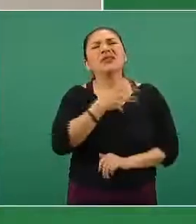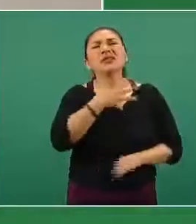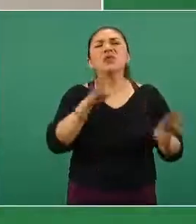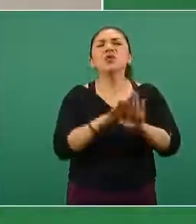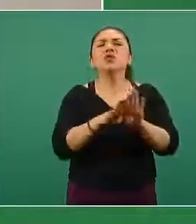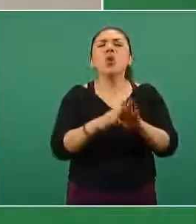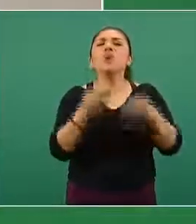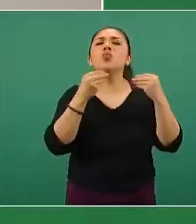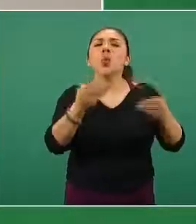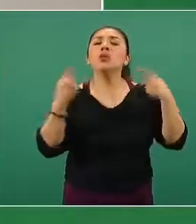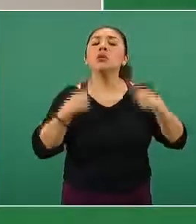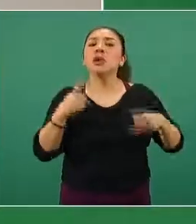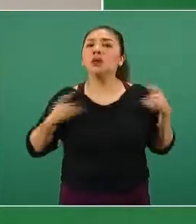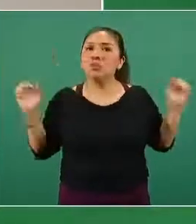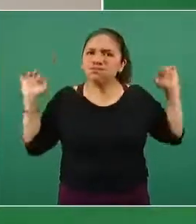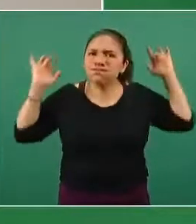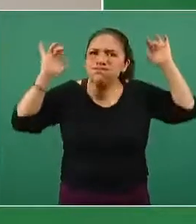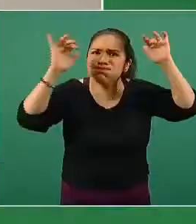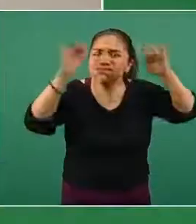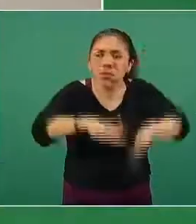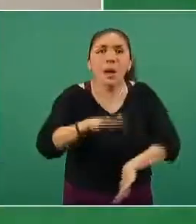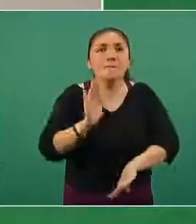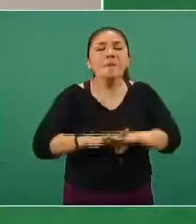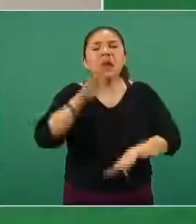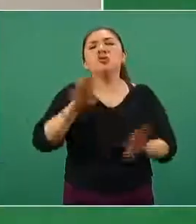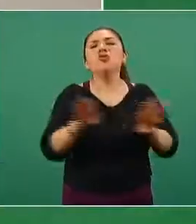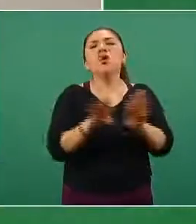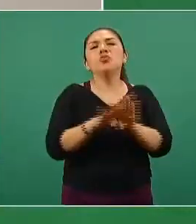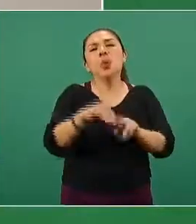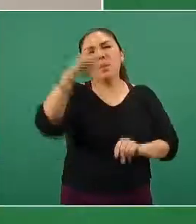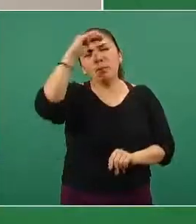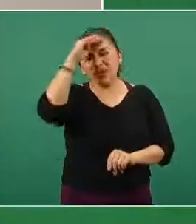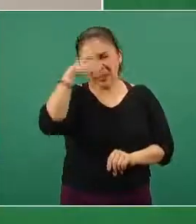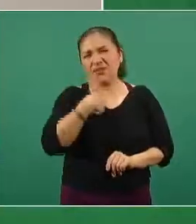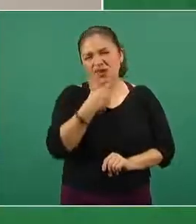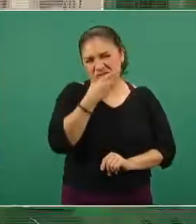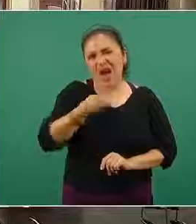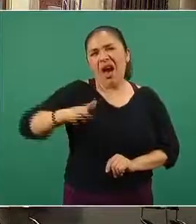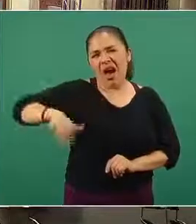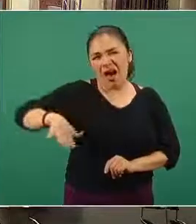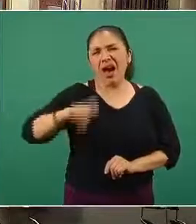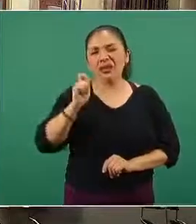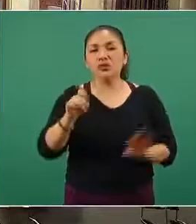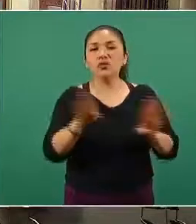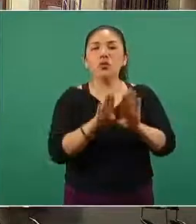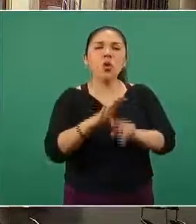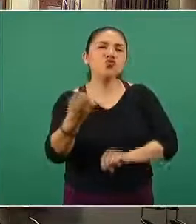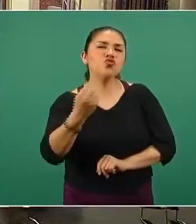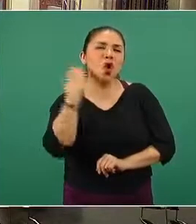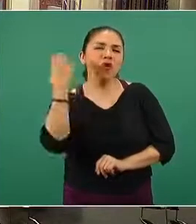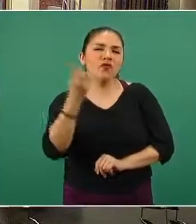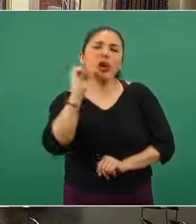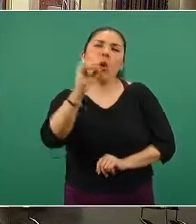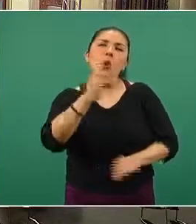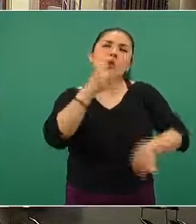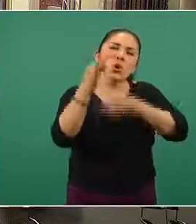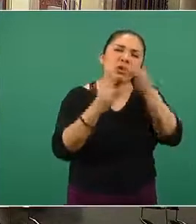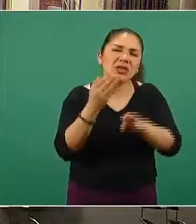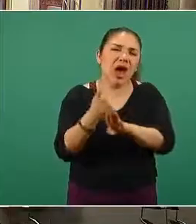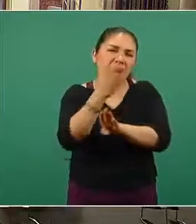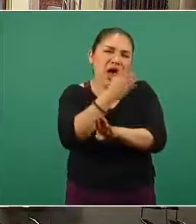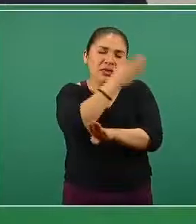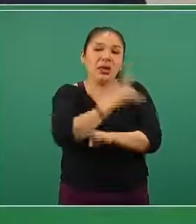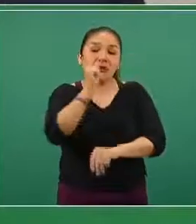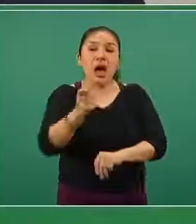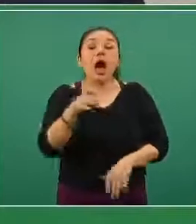una sobredemanda en el sentido, obviamente, de que, como ya lo hemos visto también en conferencias y noticias